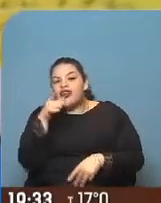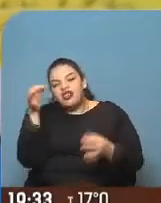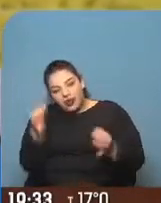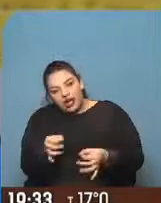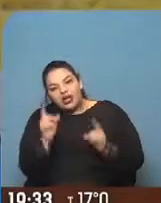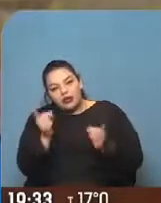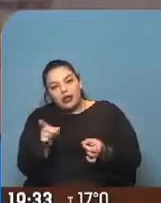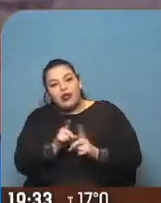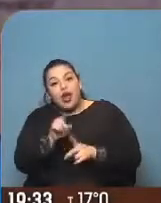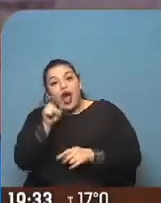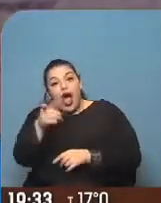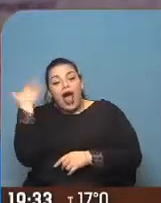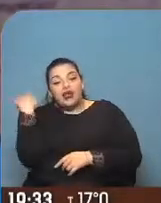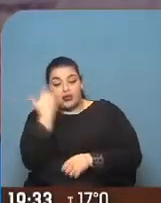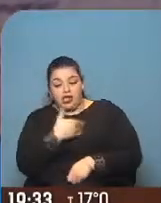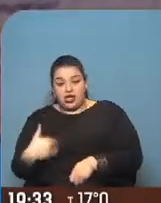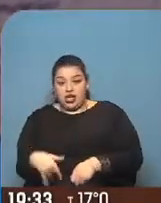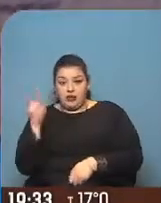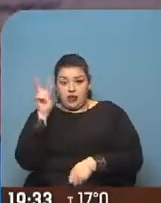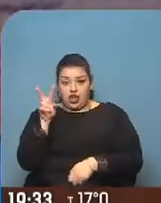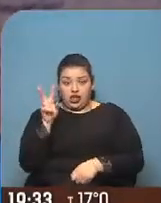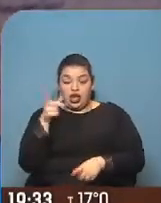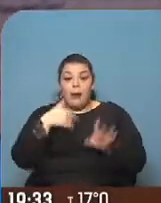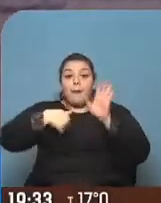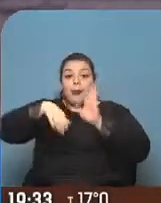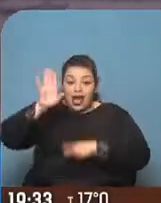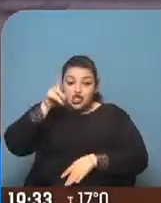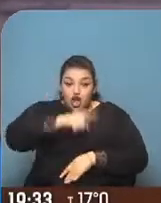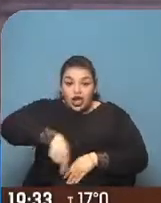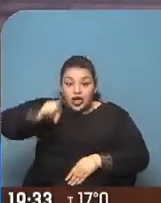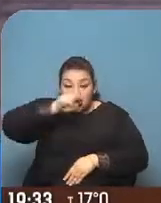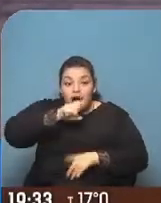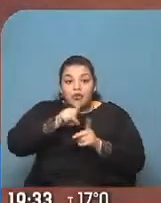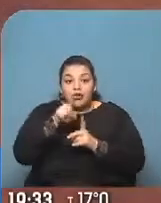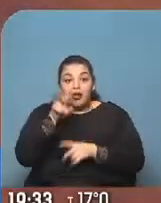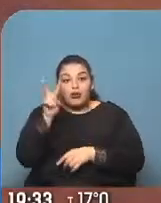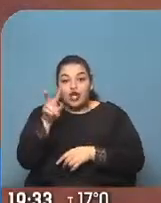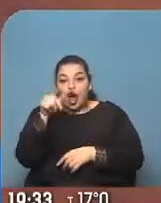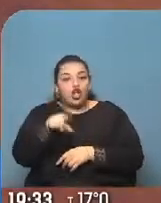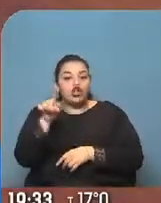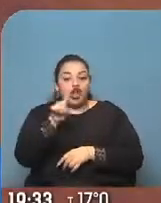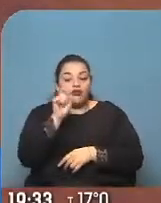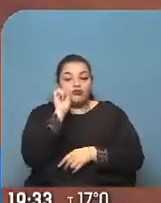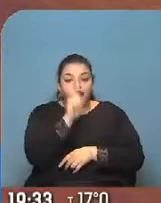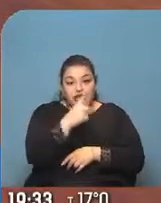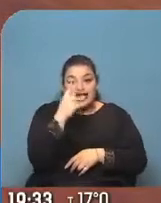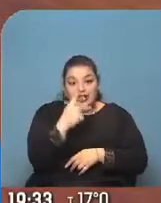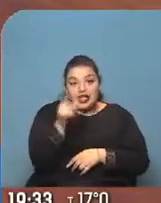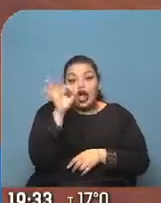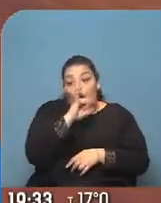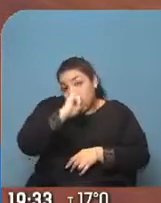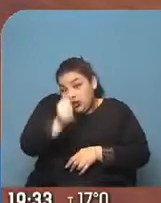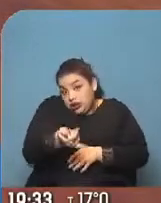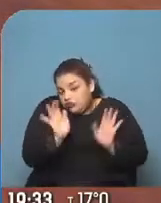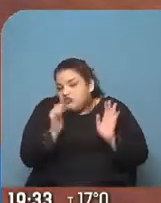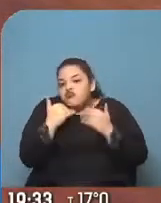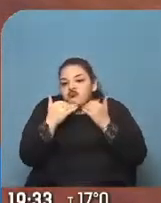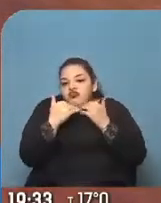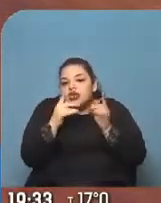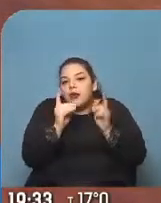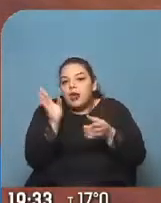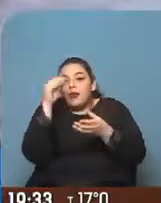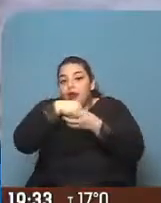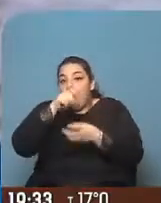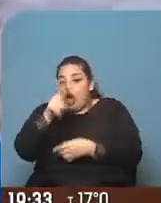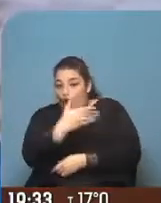presidente peronista la mayor parte de los dirigentes peronistas que hoy no son kirchneristas o lo son participaron de su